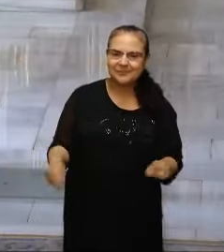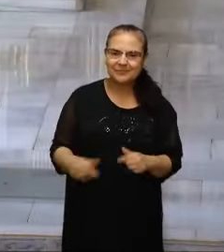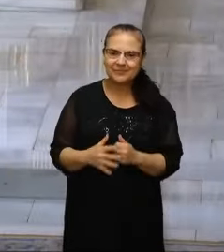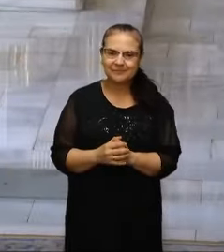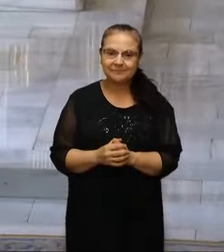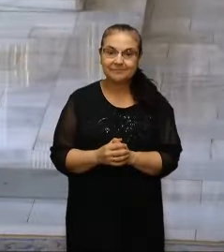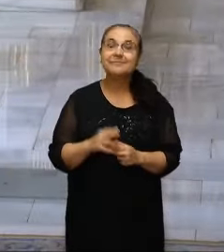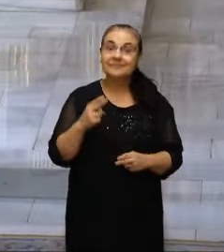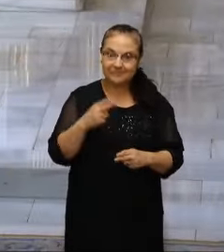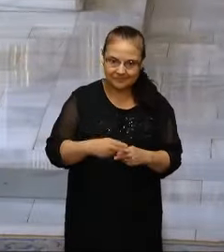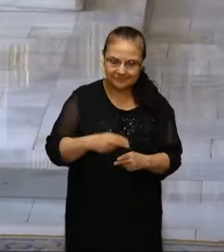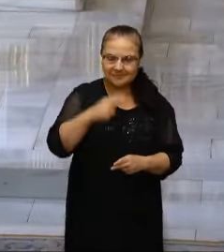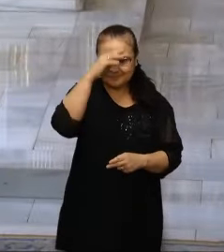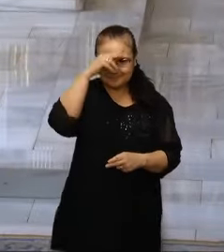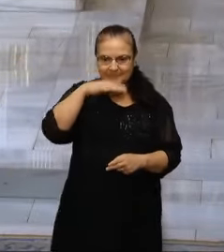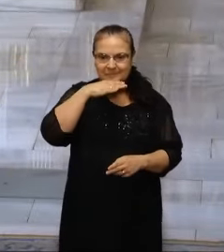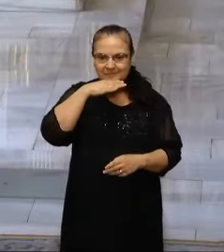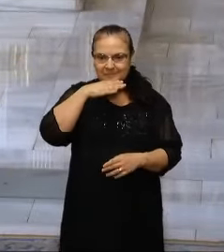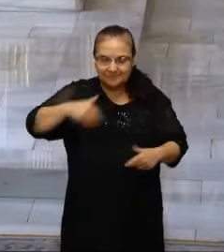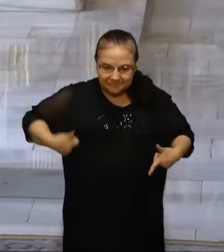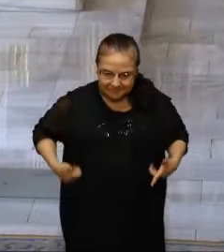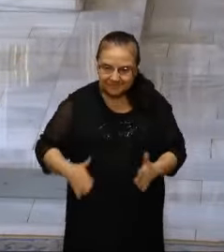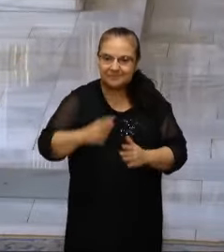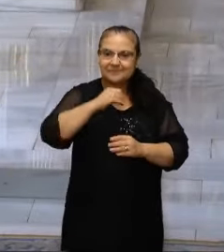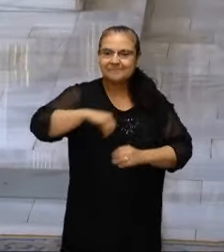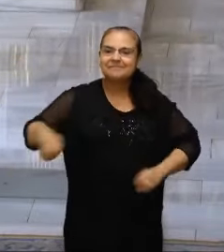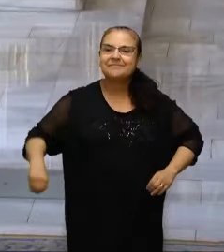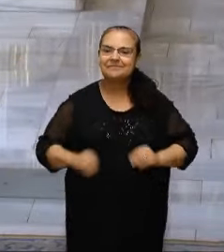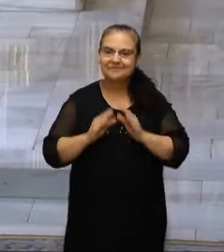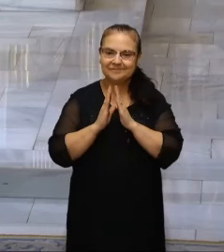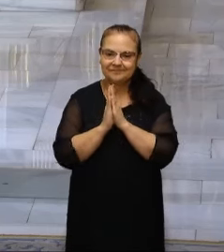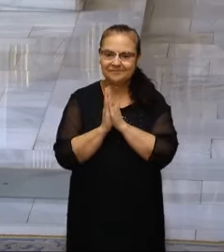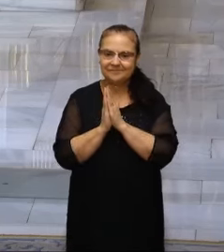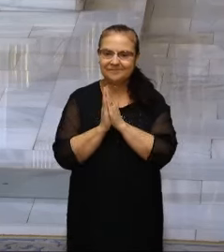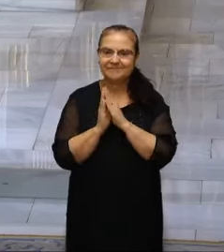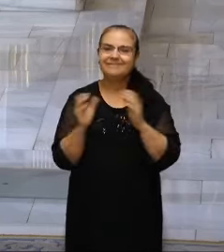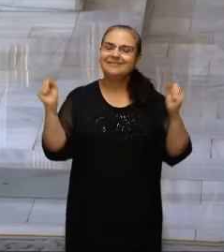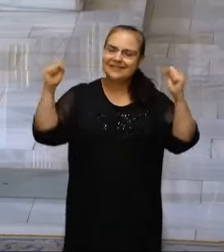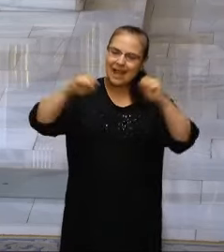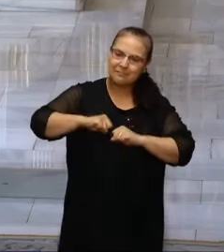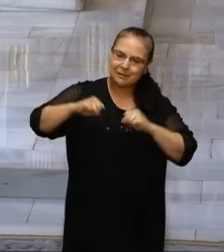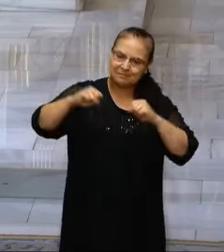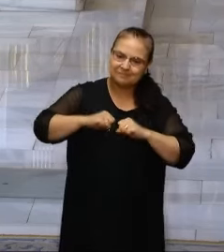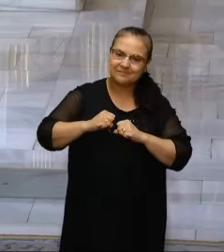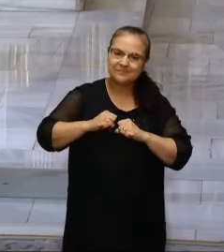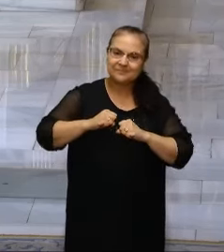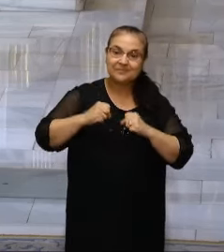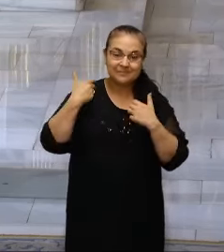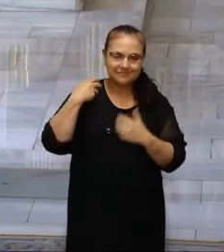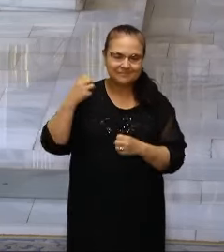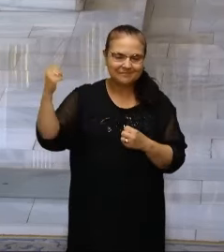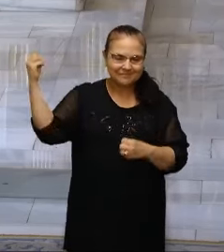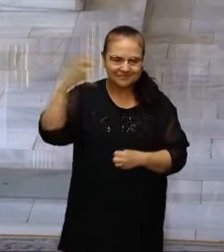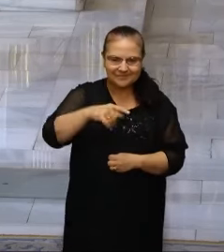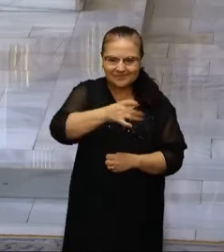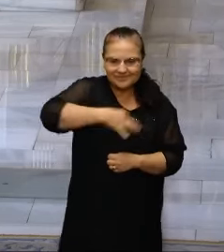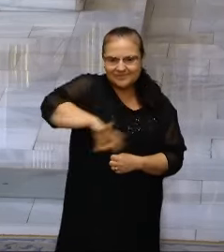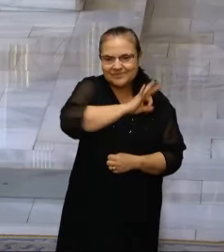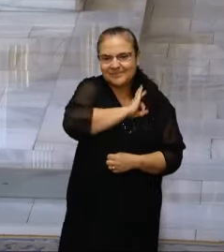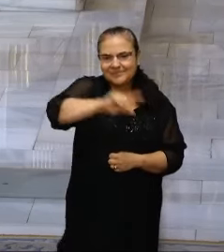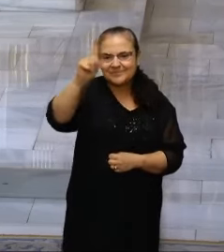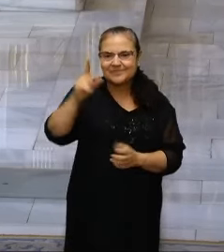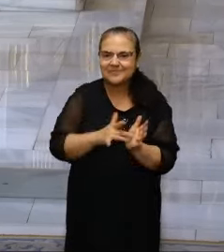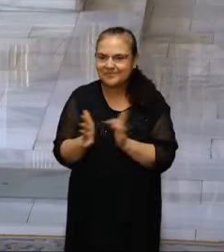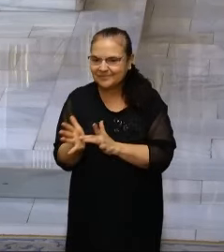pies en el nombre del padre y del Hijo y del Espíritu Santo la gracia de nuestro